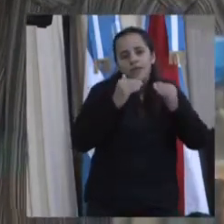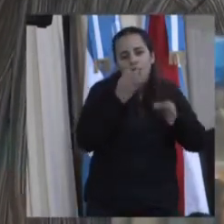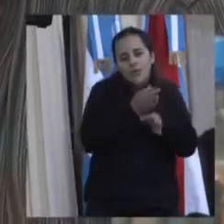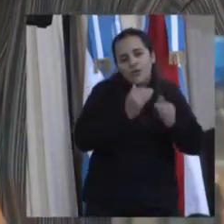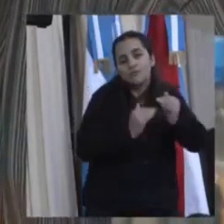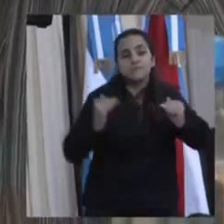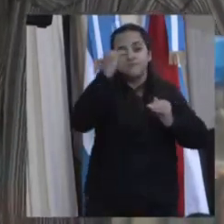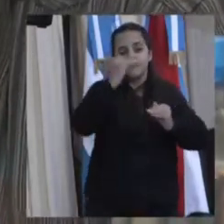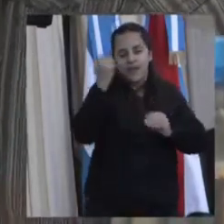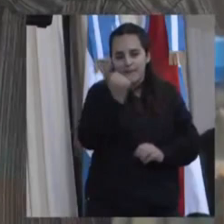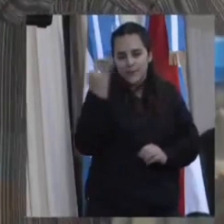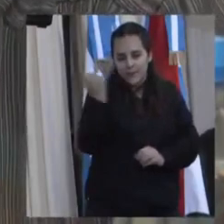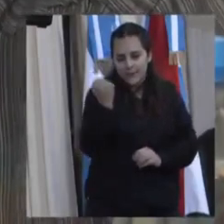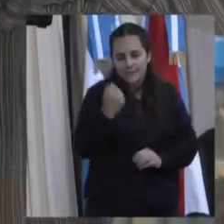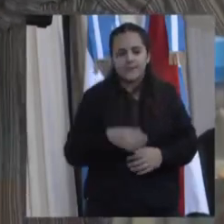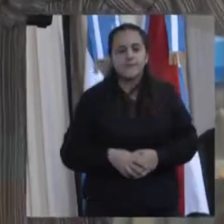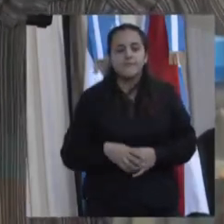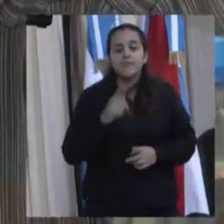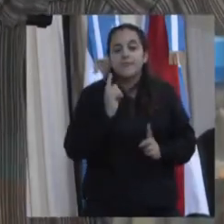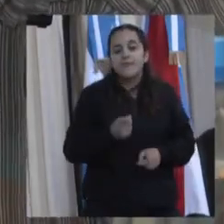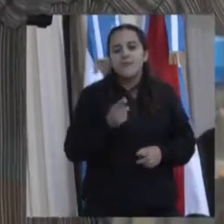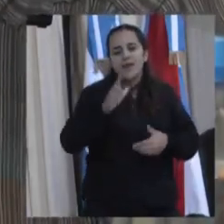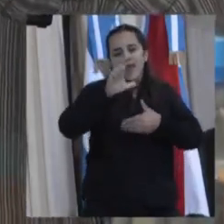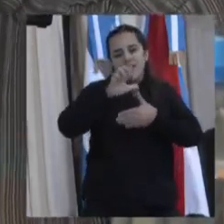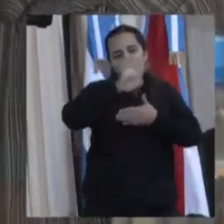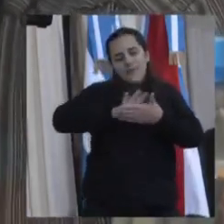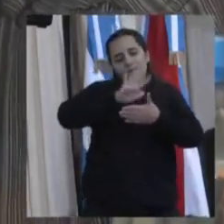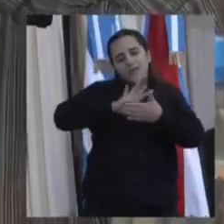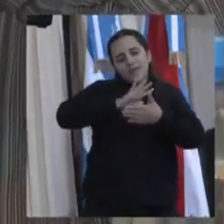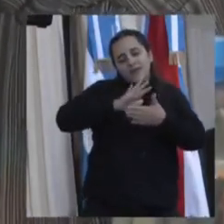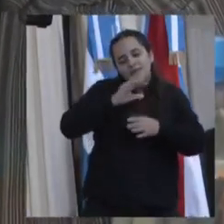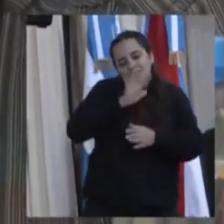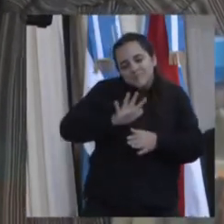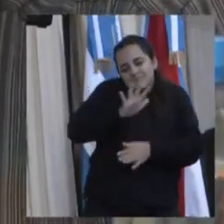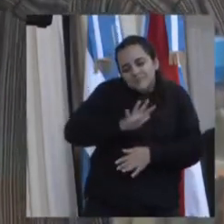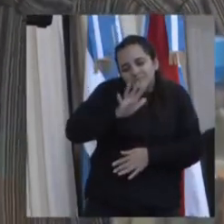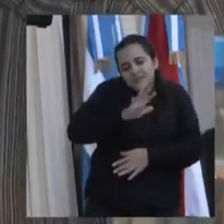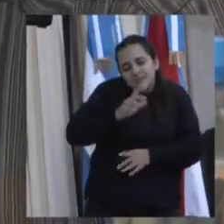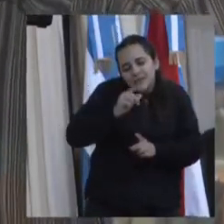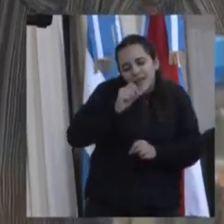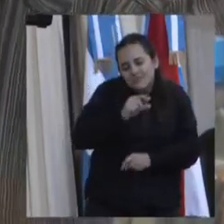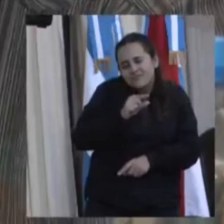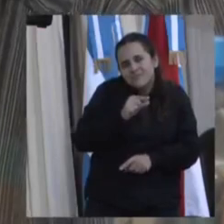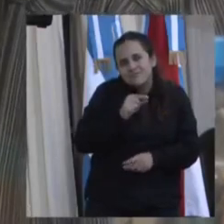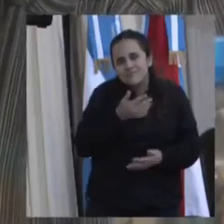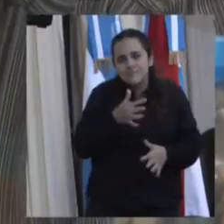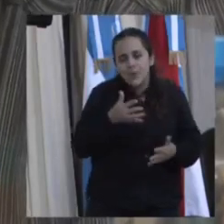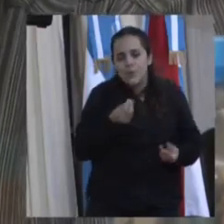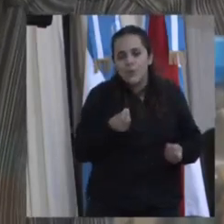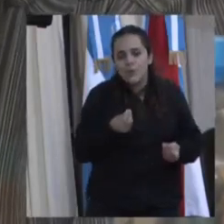y cómo para el resto de las regiones de América Latina aparece como un lugar, vamos a decir, digamos, como